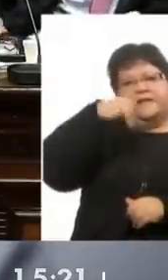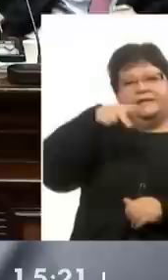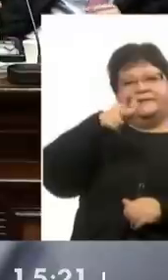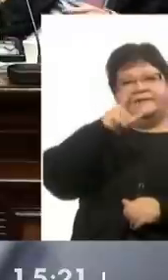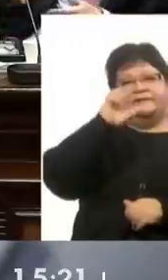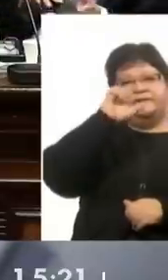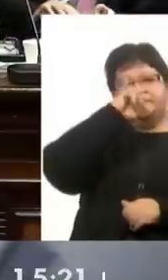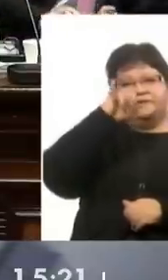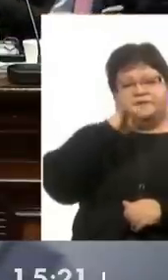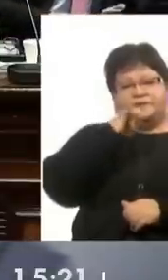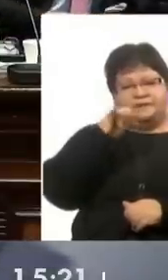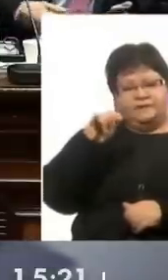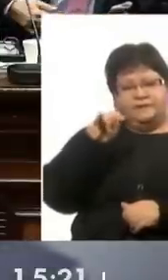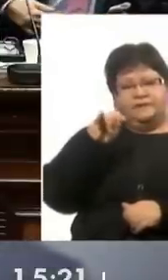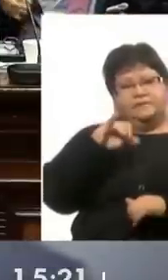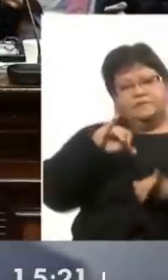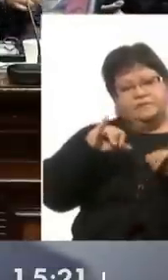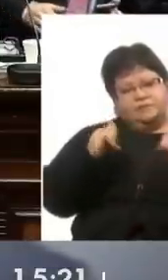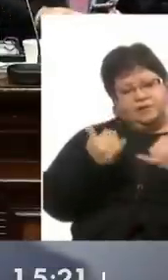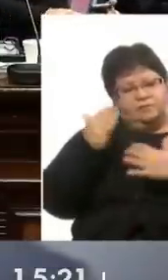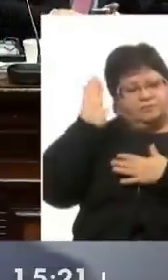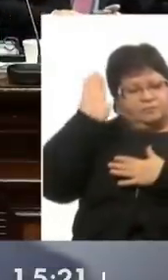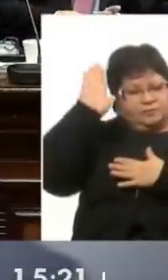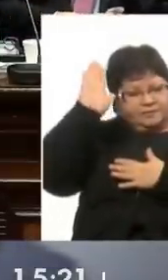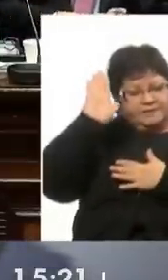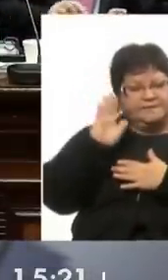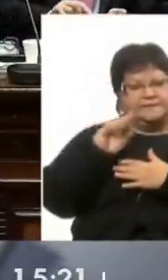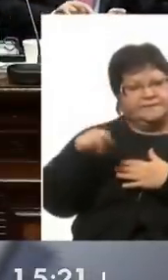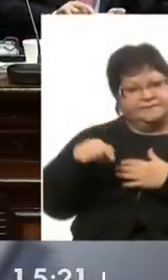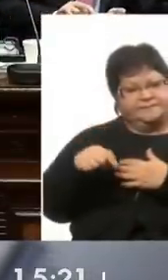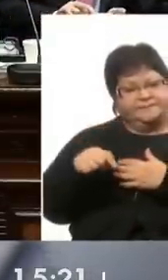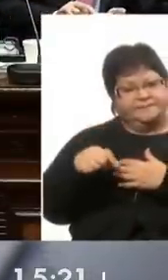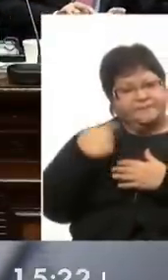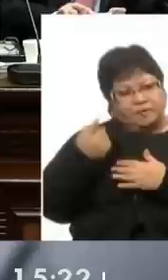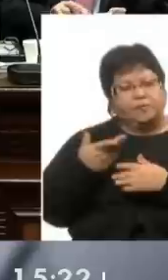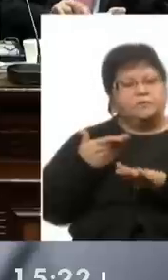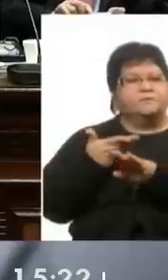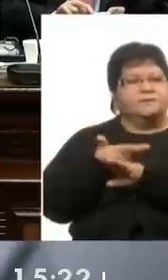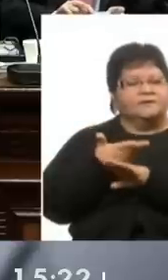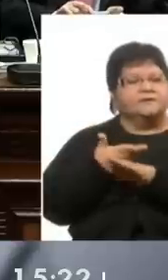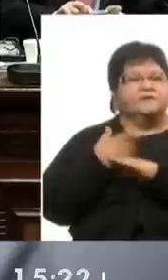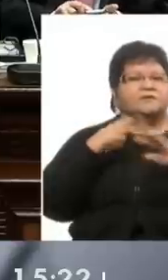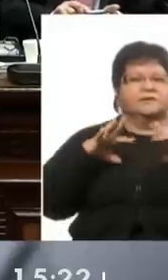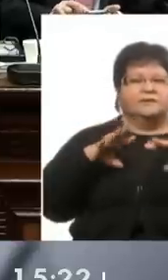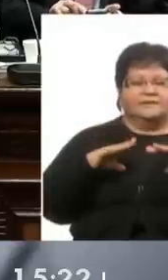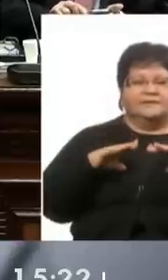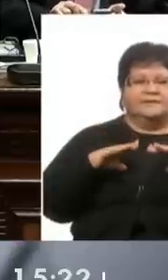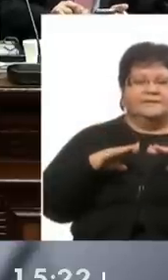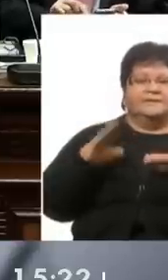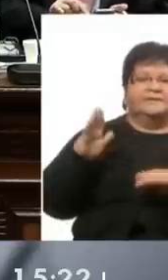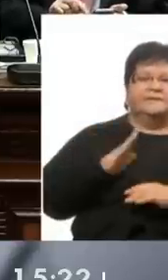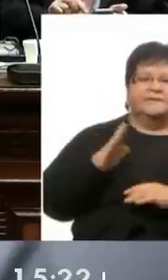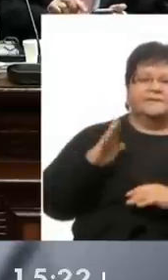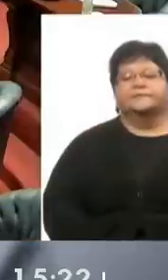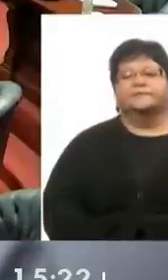la urgencia del contenido, sino simplemente a que el Poder Ejecutivo le dé un trámite para que pueda ser aprobada, obviamente en